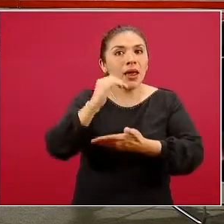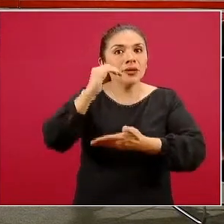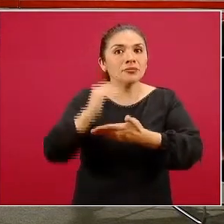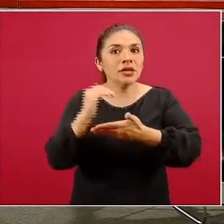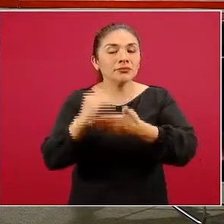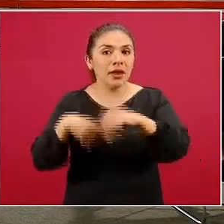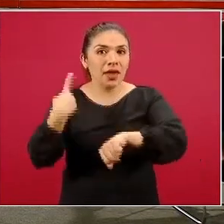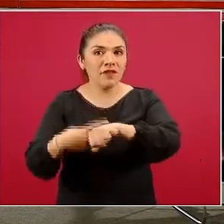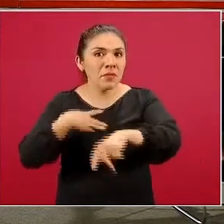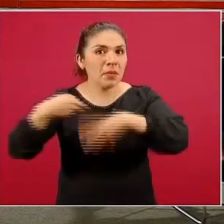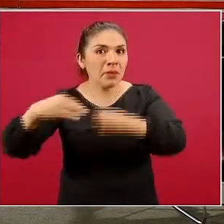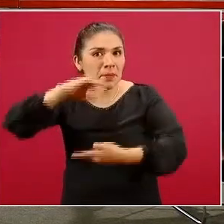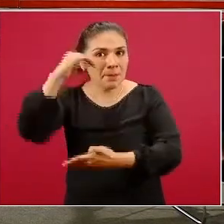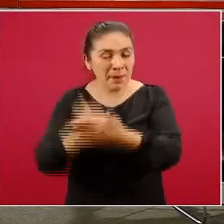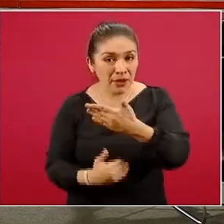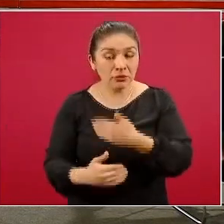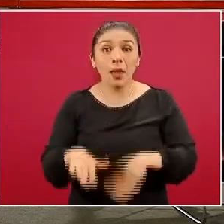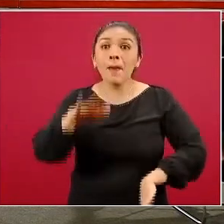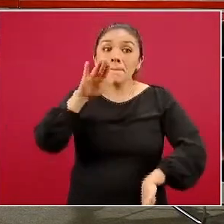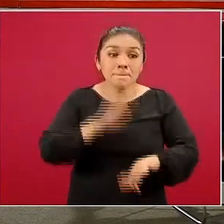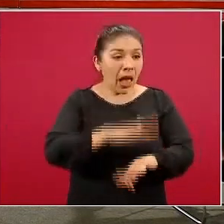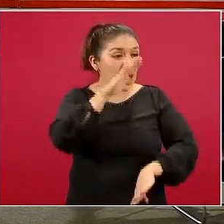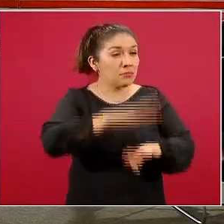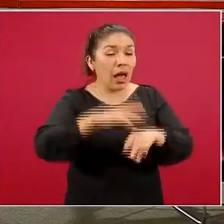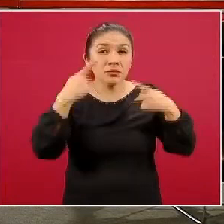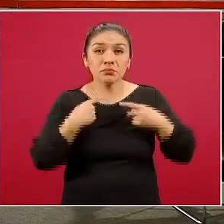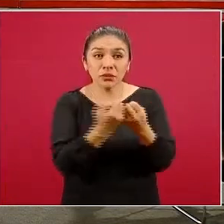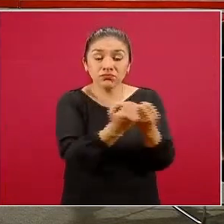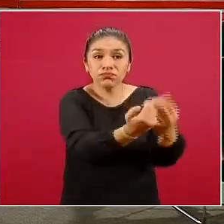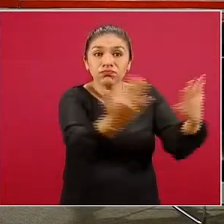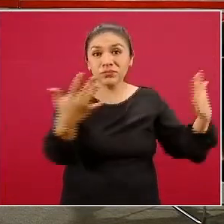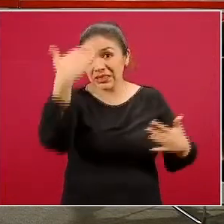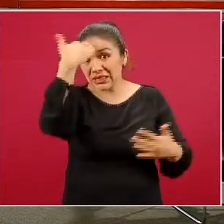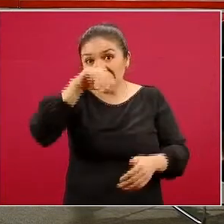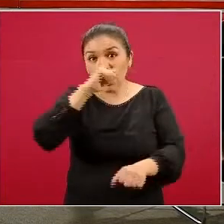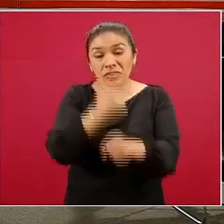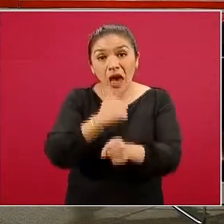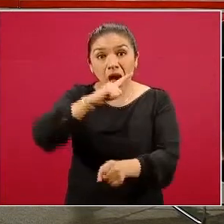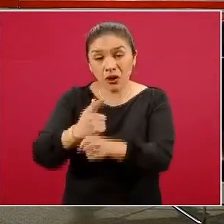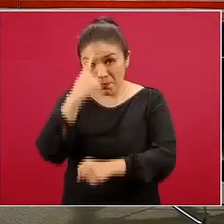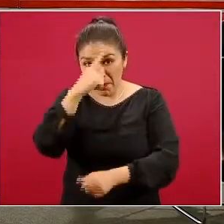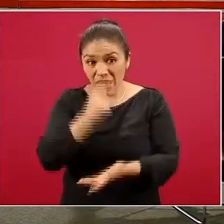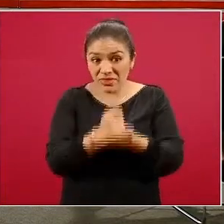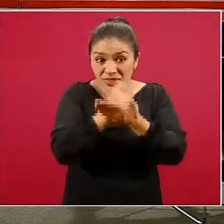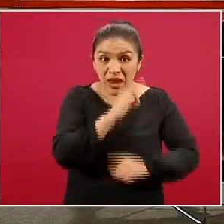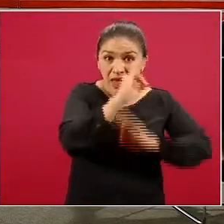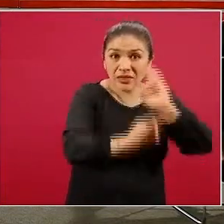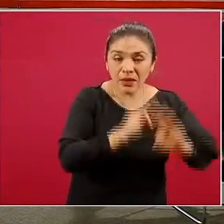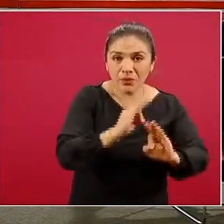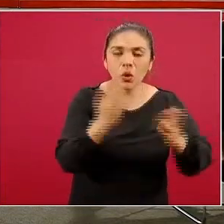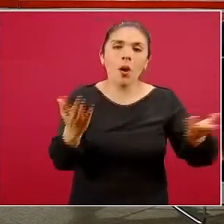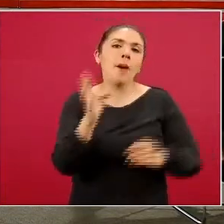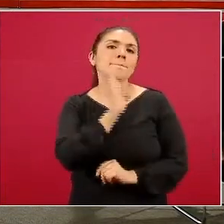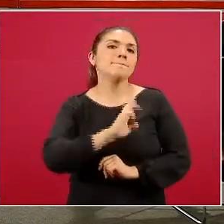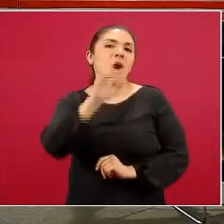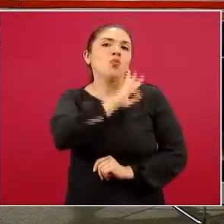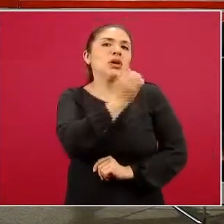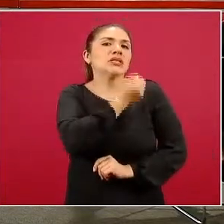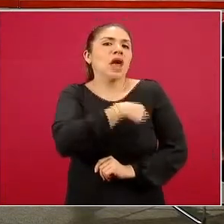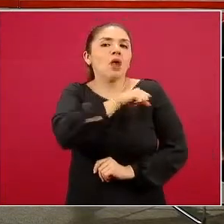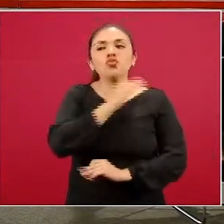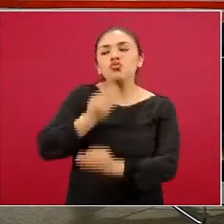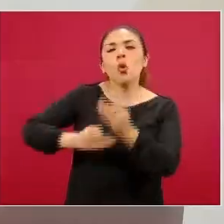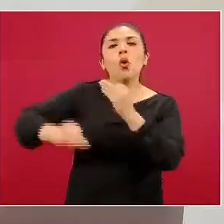lo tanto, entre más personas se encuentren con un diagnóstico y vinculadas a tratamiento, mejores condiciones de salud